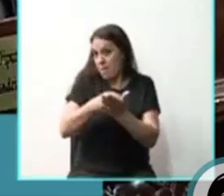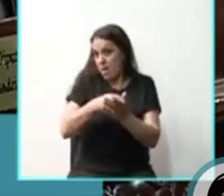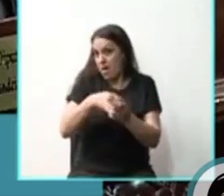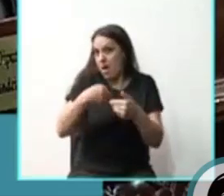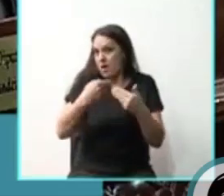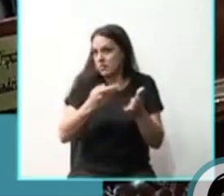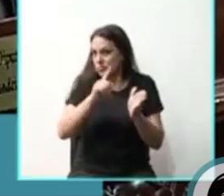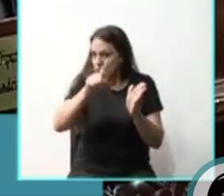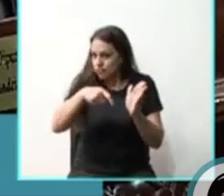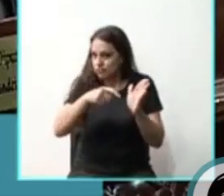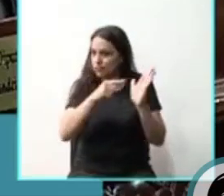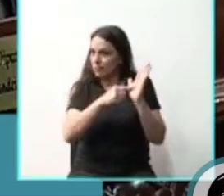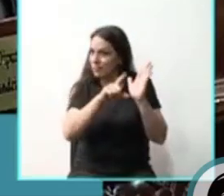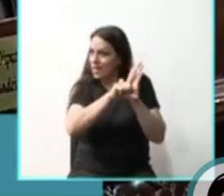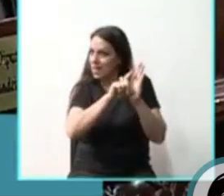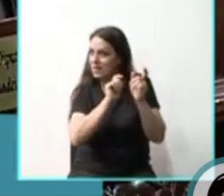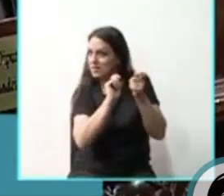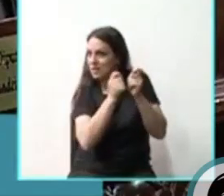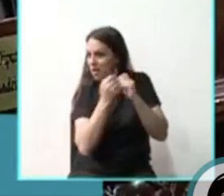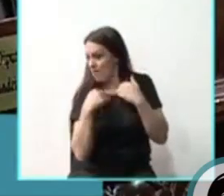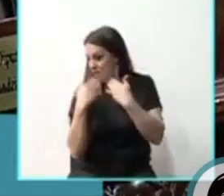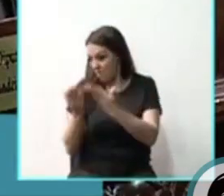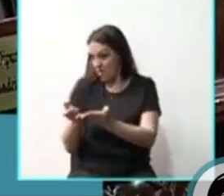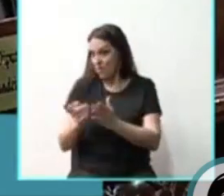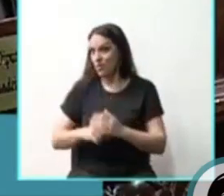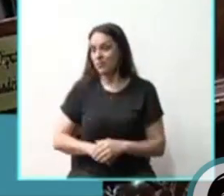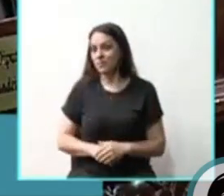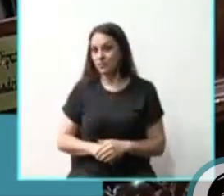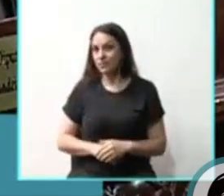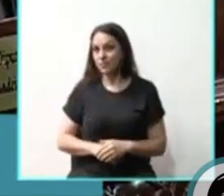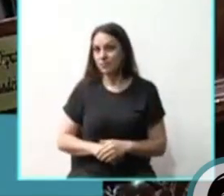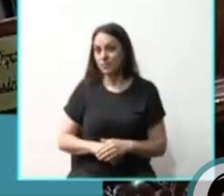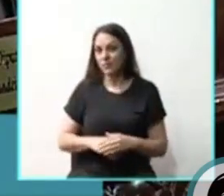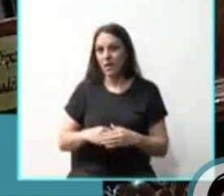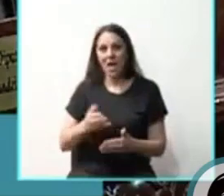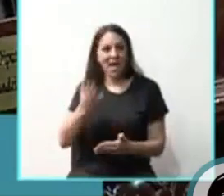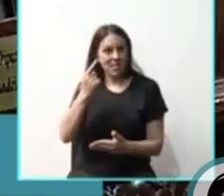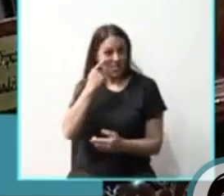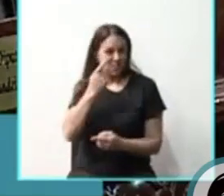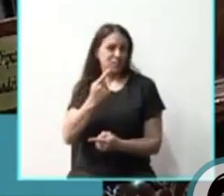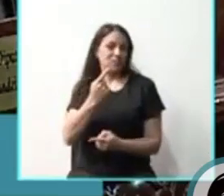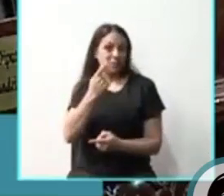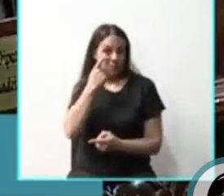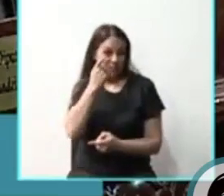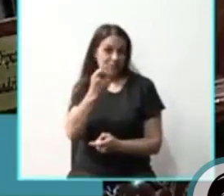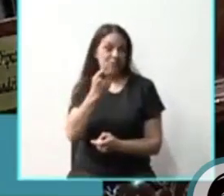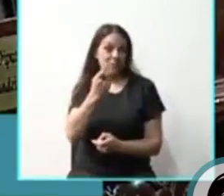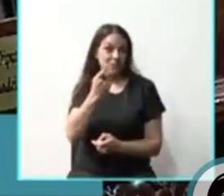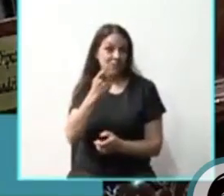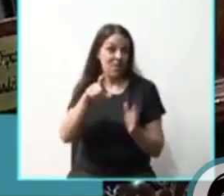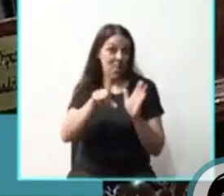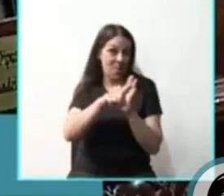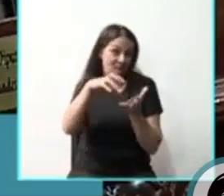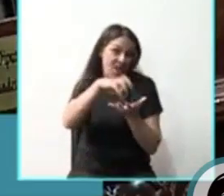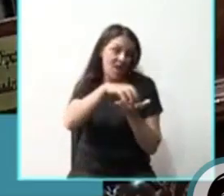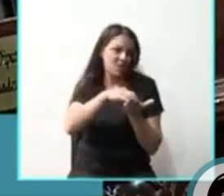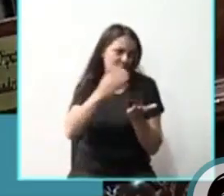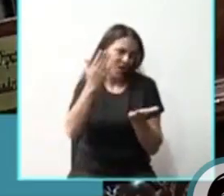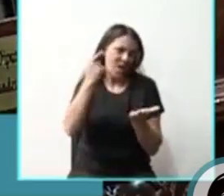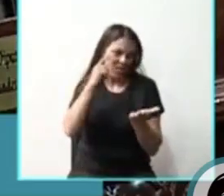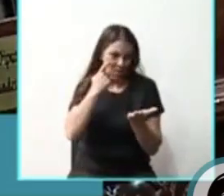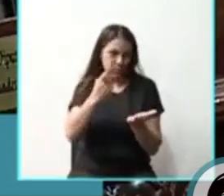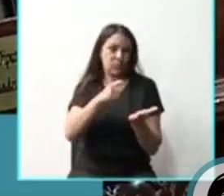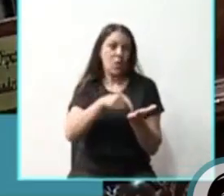leyes a su favor lo que se conocía como siempre se ha conocido esta legislatura como la